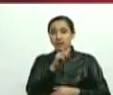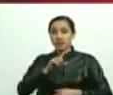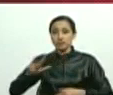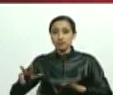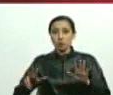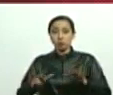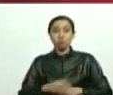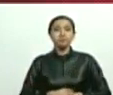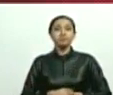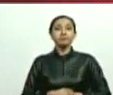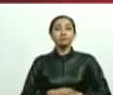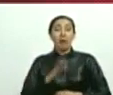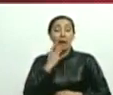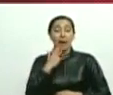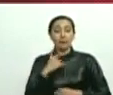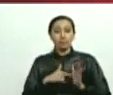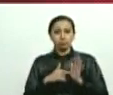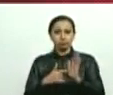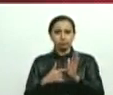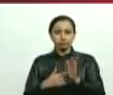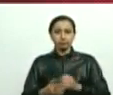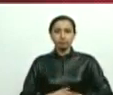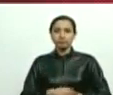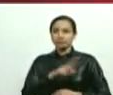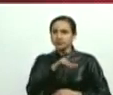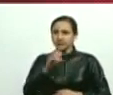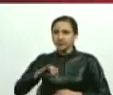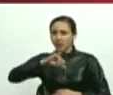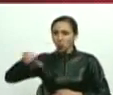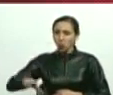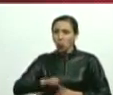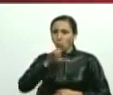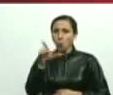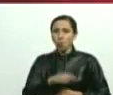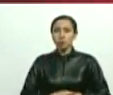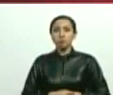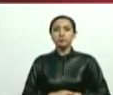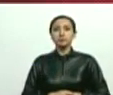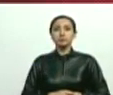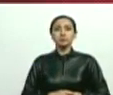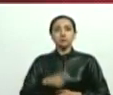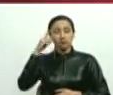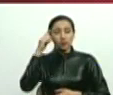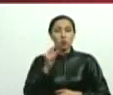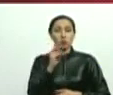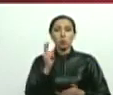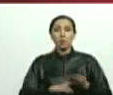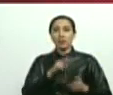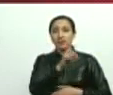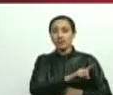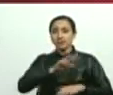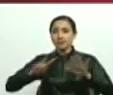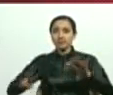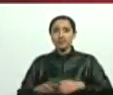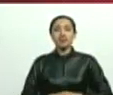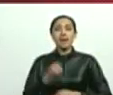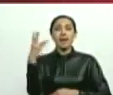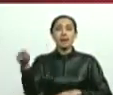Para ponerlo como ejemplo, 30 de julio del año 17, Asamblea Nacional Constituyente, un